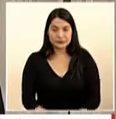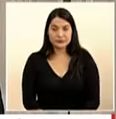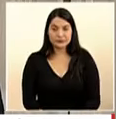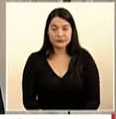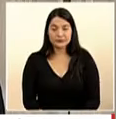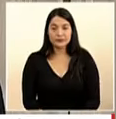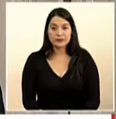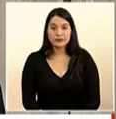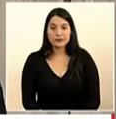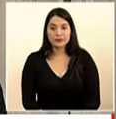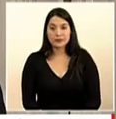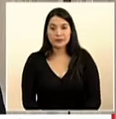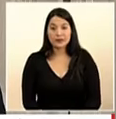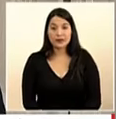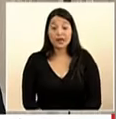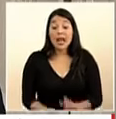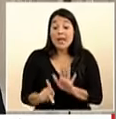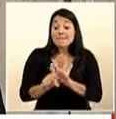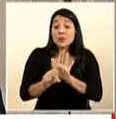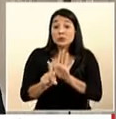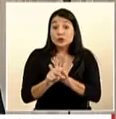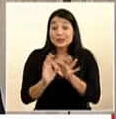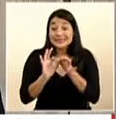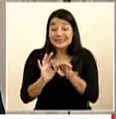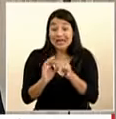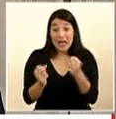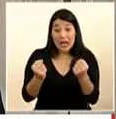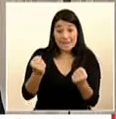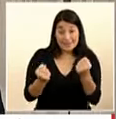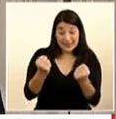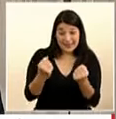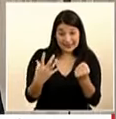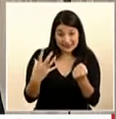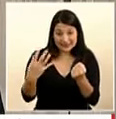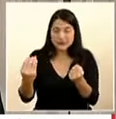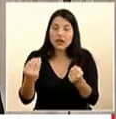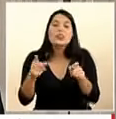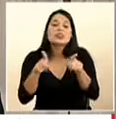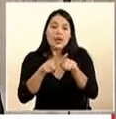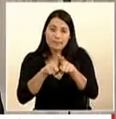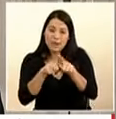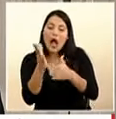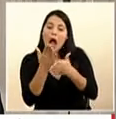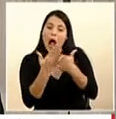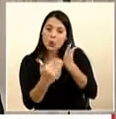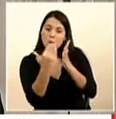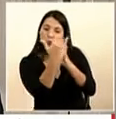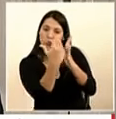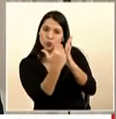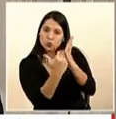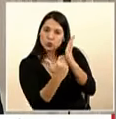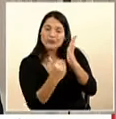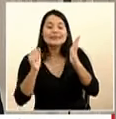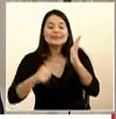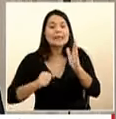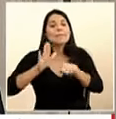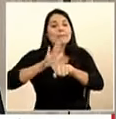ahora en estas restricciones vehiculares las excepciones que permiten el acceso a servicios básicos